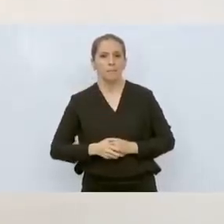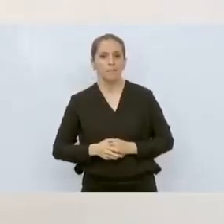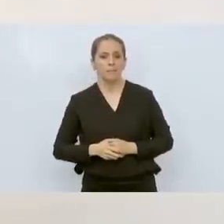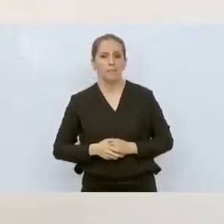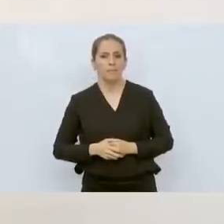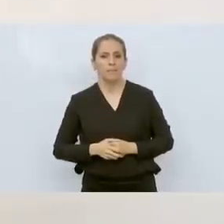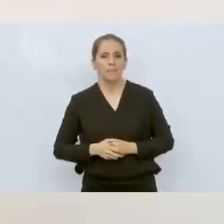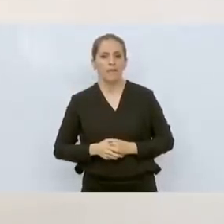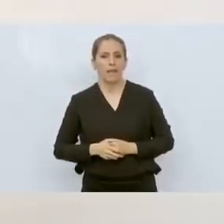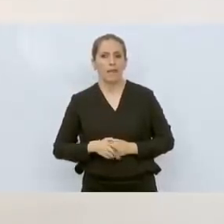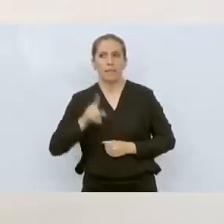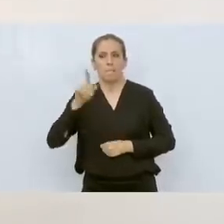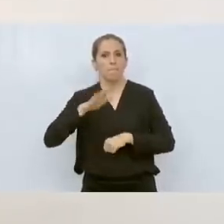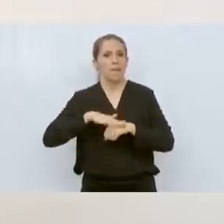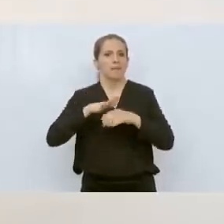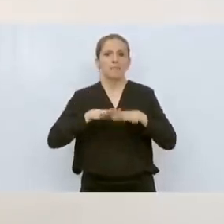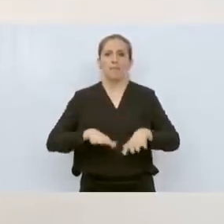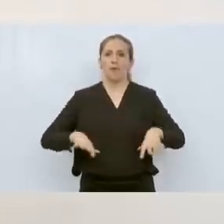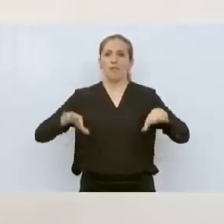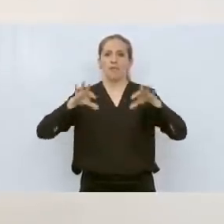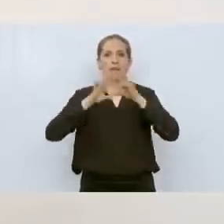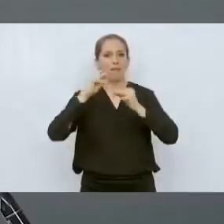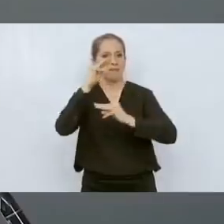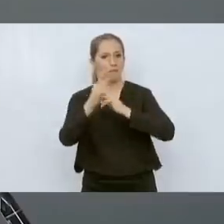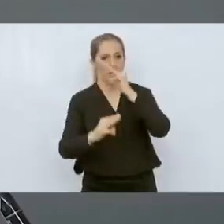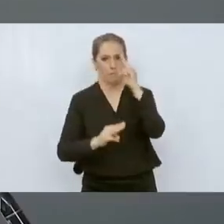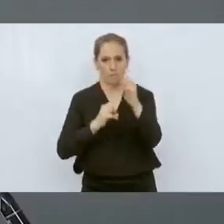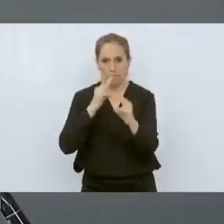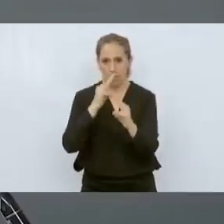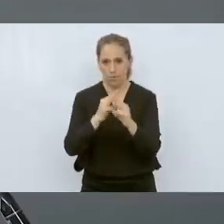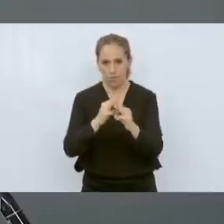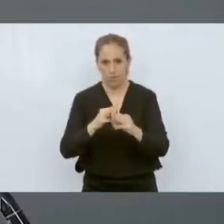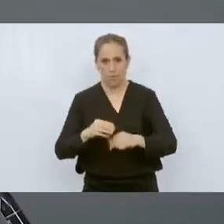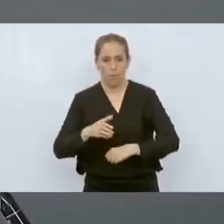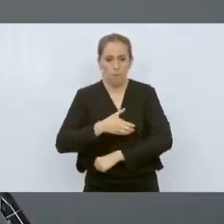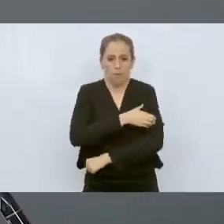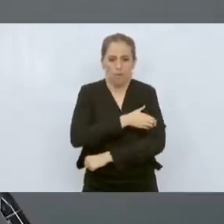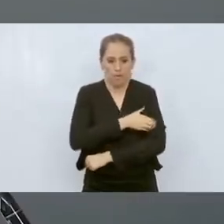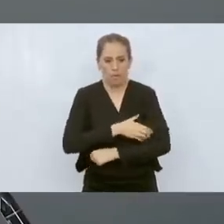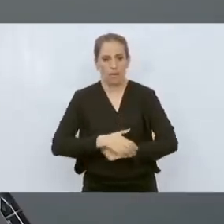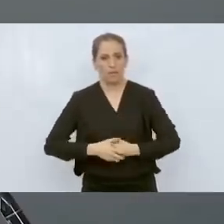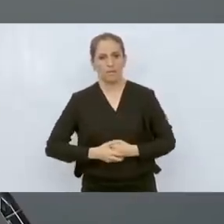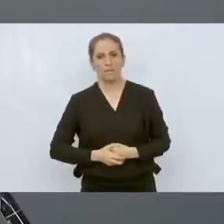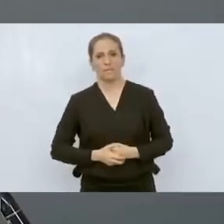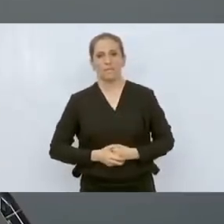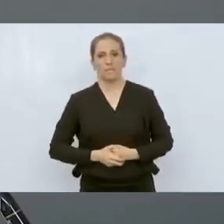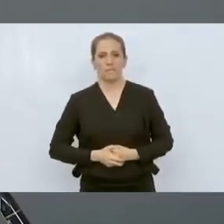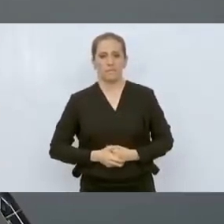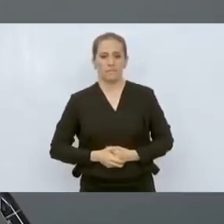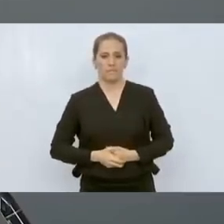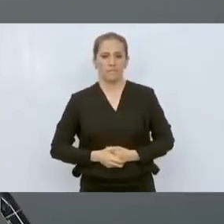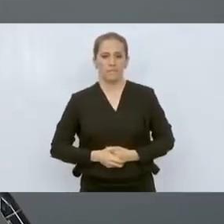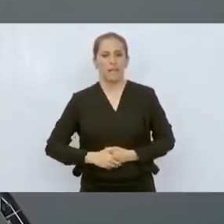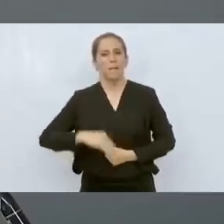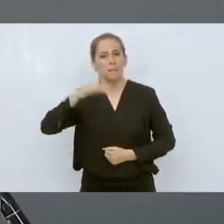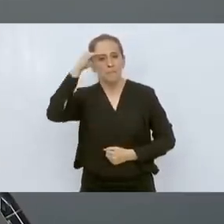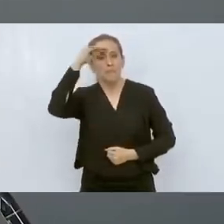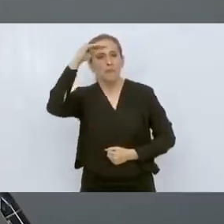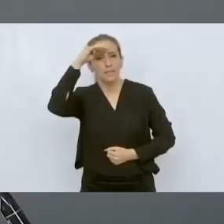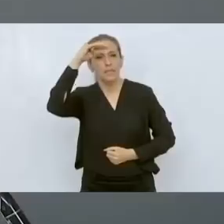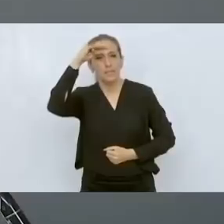del mundo. Nada más pensemos que